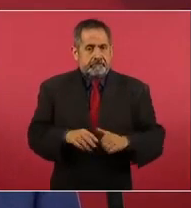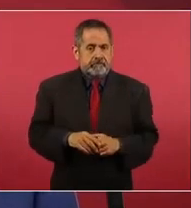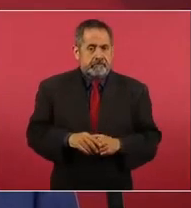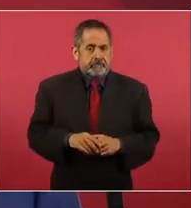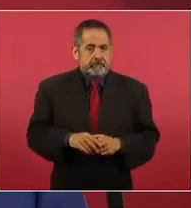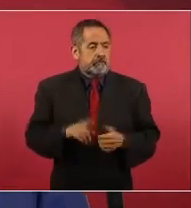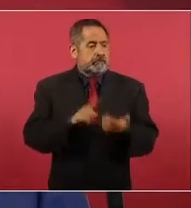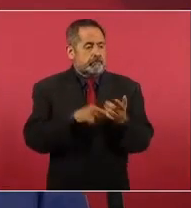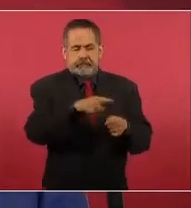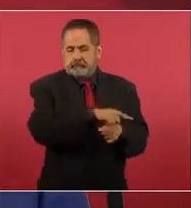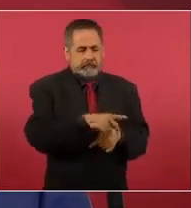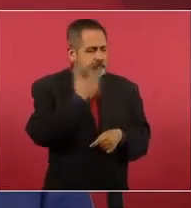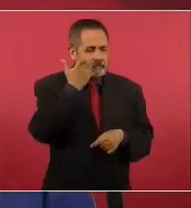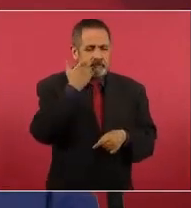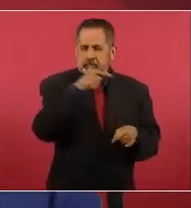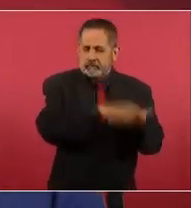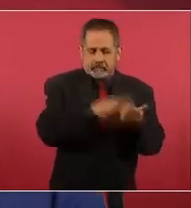los muy cretinos,